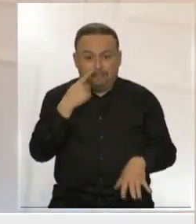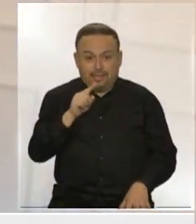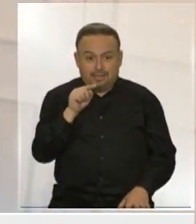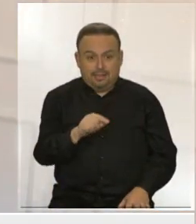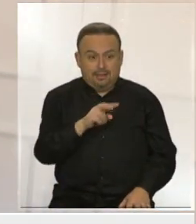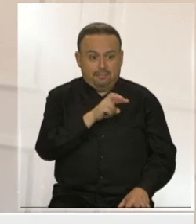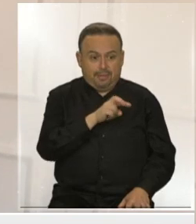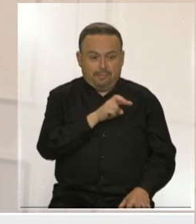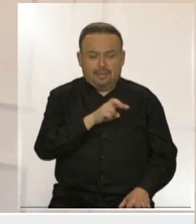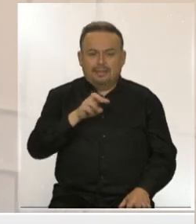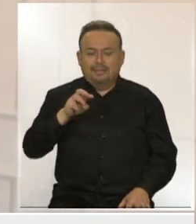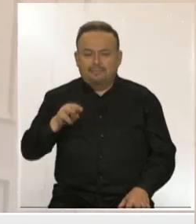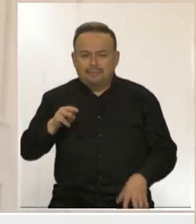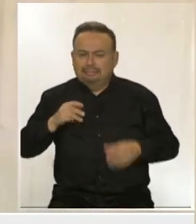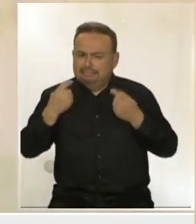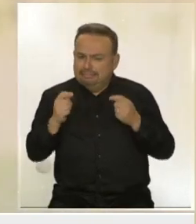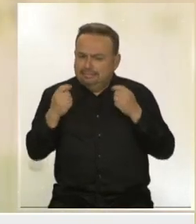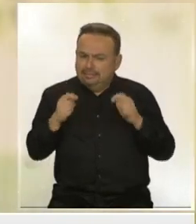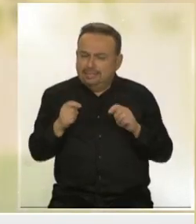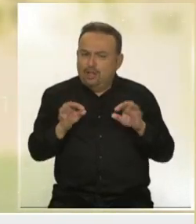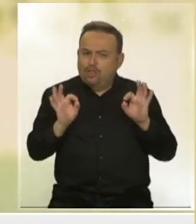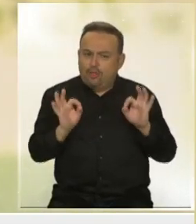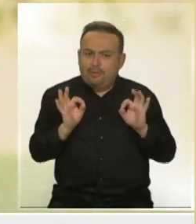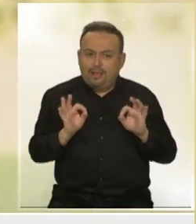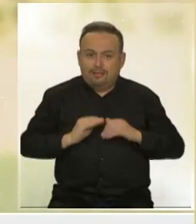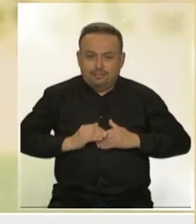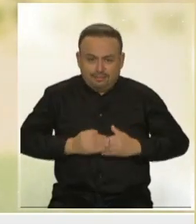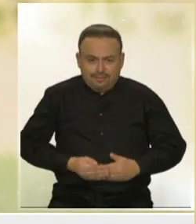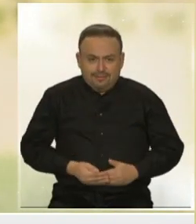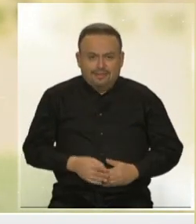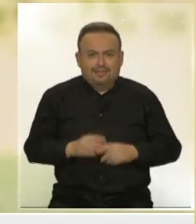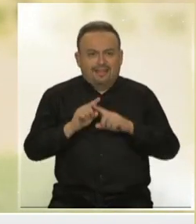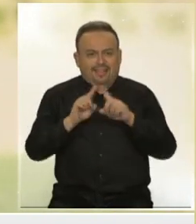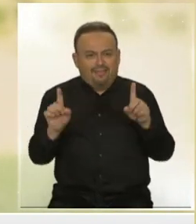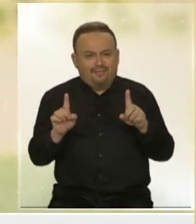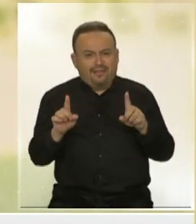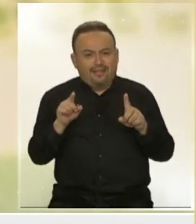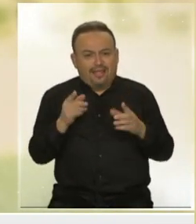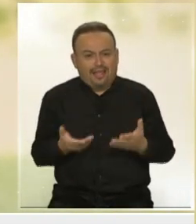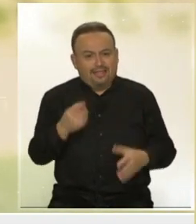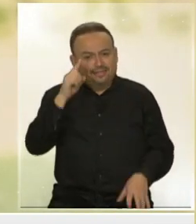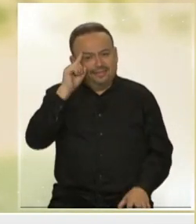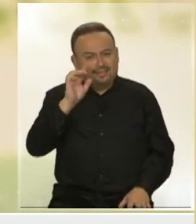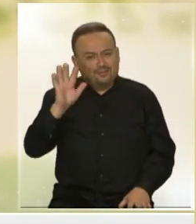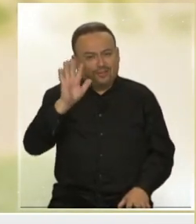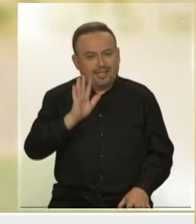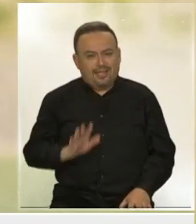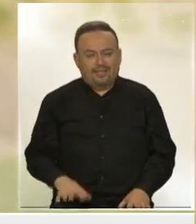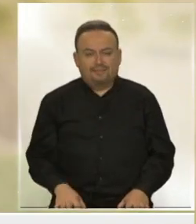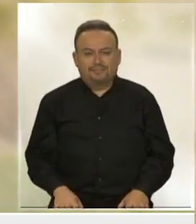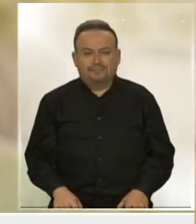embargo, sus padres tratan de dar normalidad a un embarazo tan distinto al que soñaron.